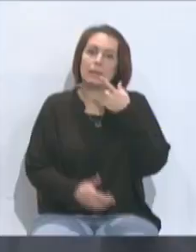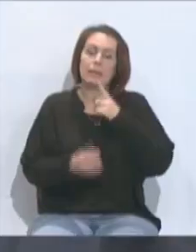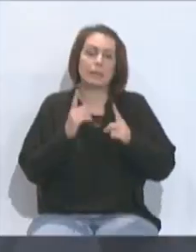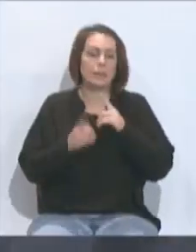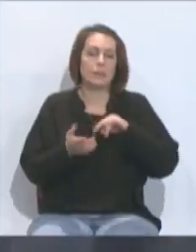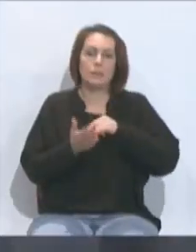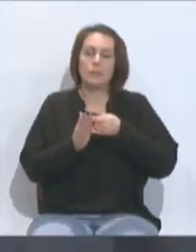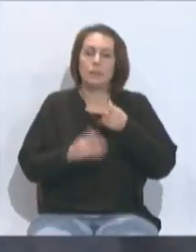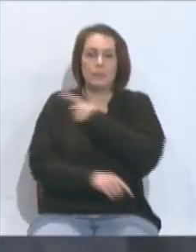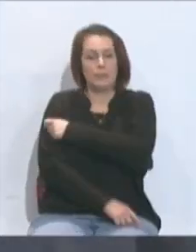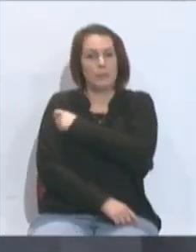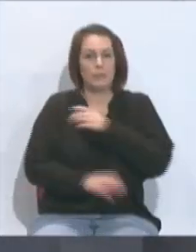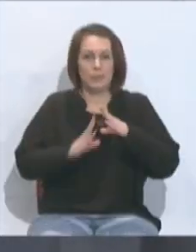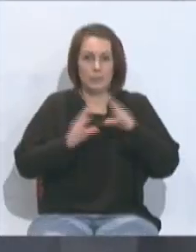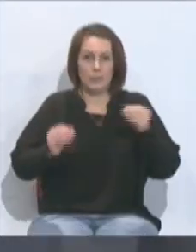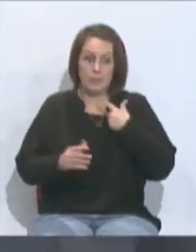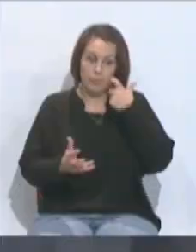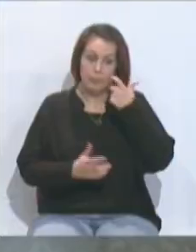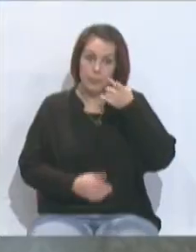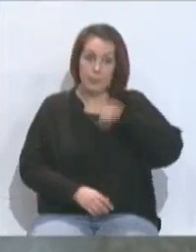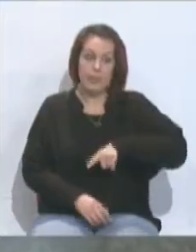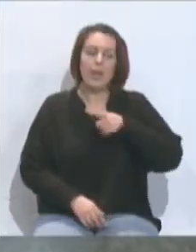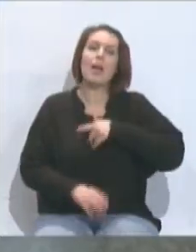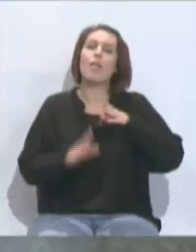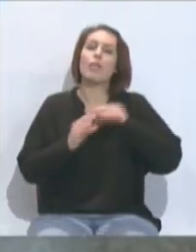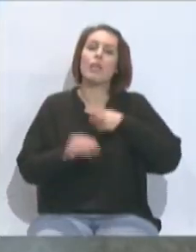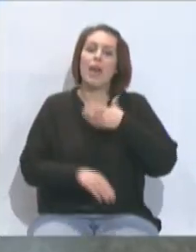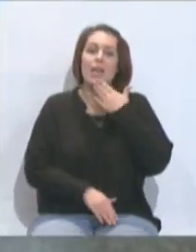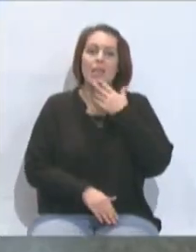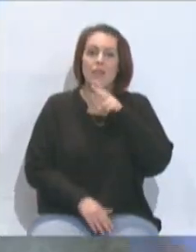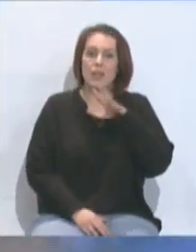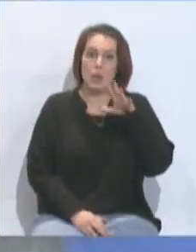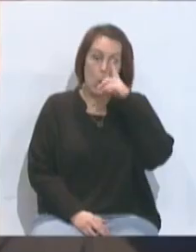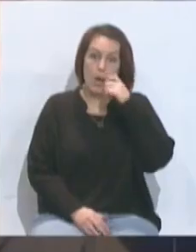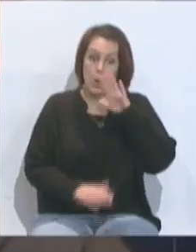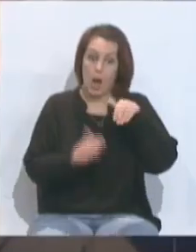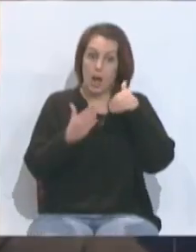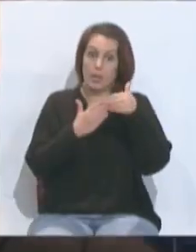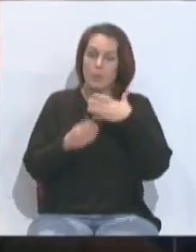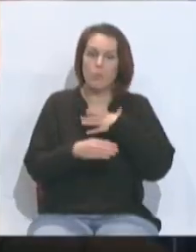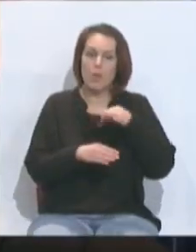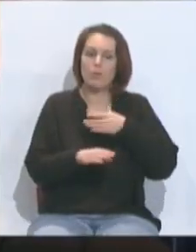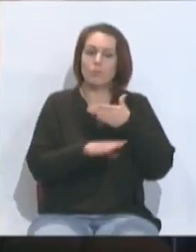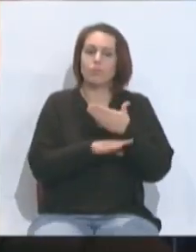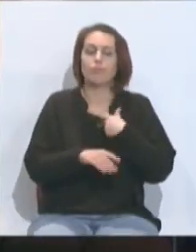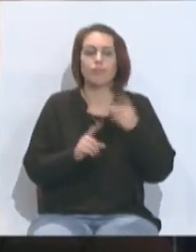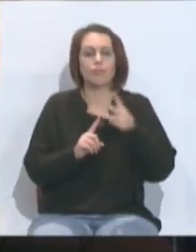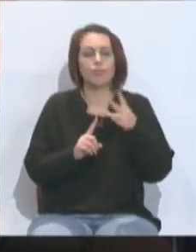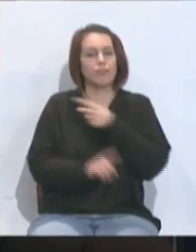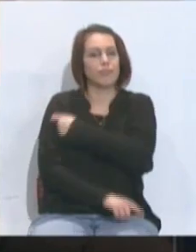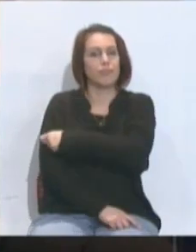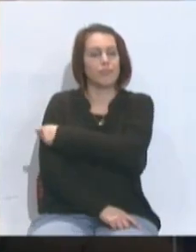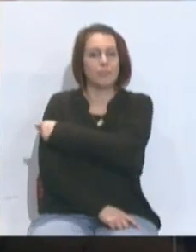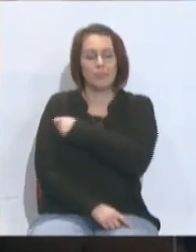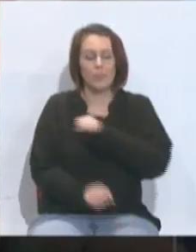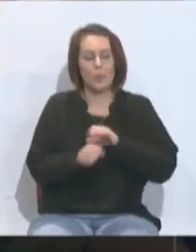Plan de Vacunación de Andalucía. Destacar además que los andaluces de hasta 25 años ya pueden acudir a recibir la tercera dosis de